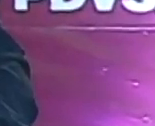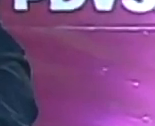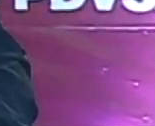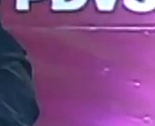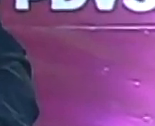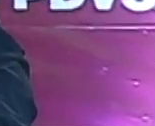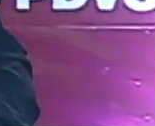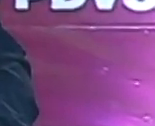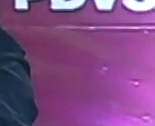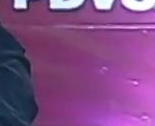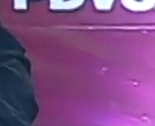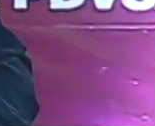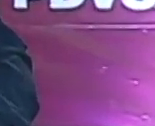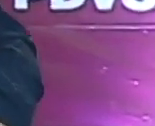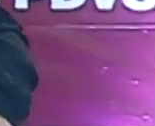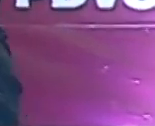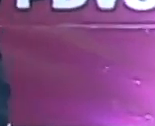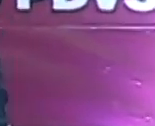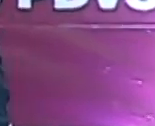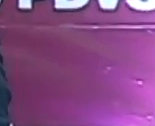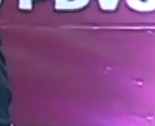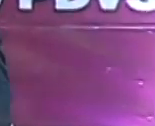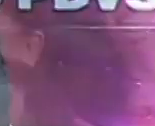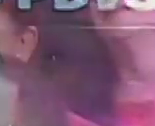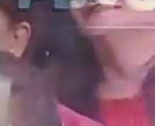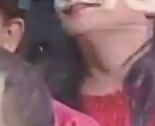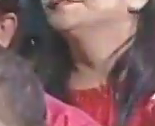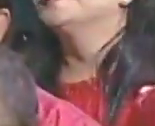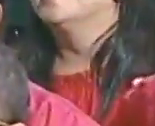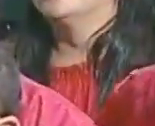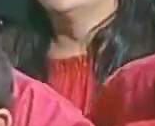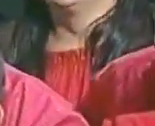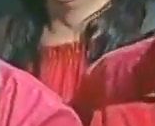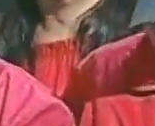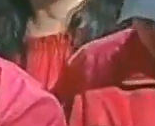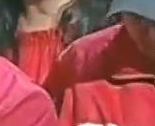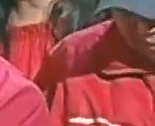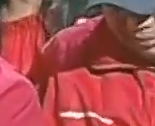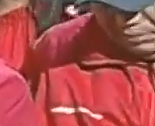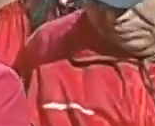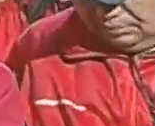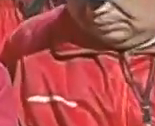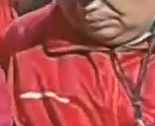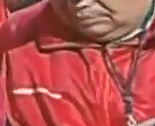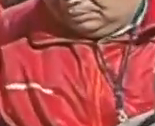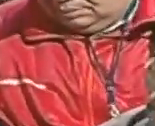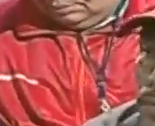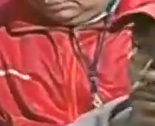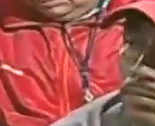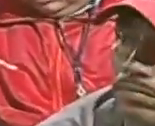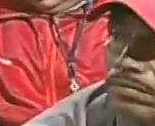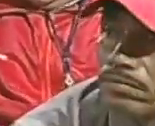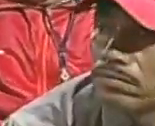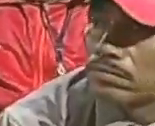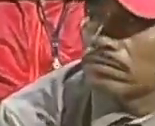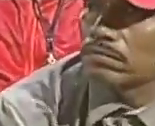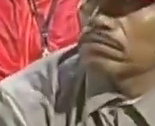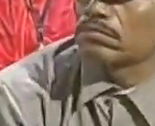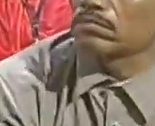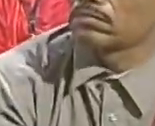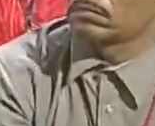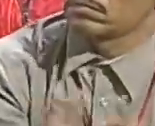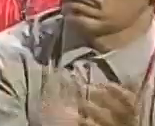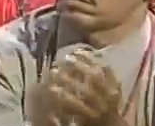saludar al querido compañero ministro de Petróleo y presidente de PDVSA, mayor general Manuel